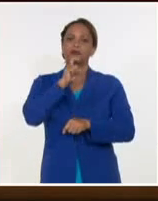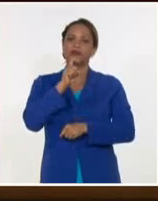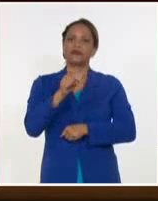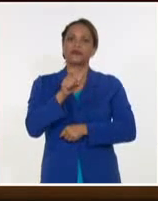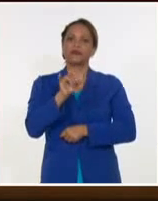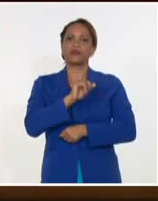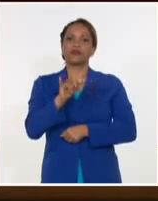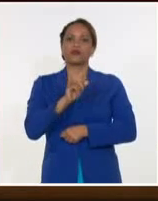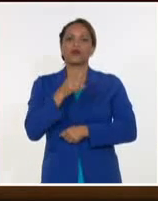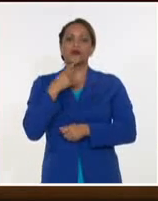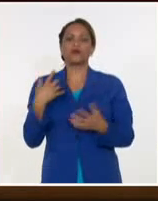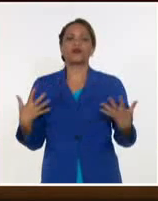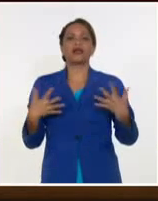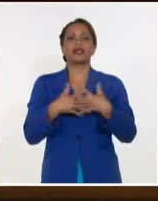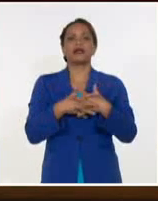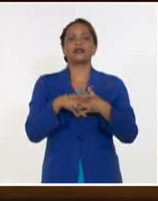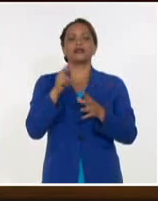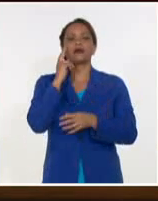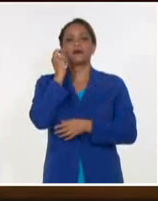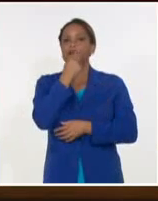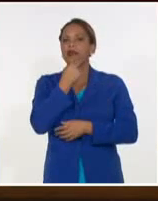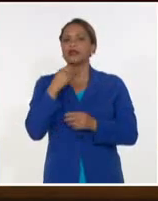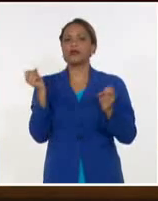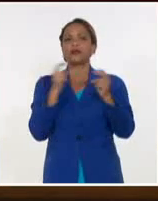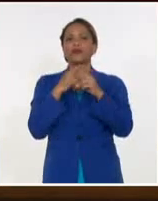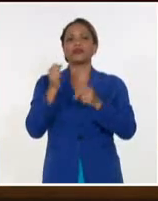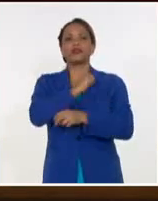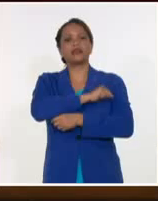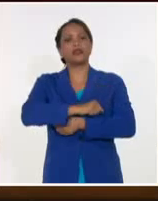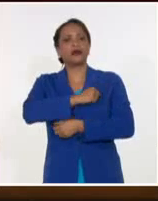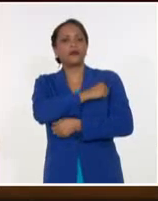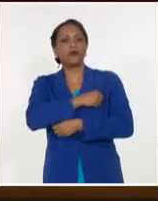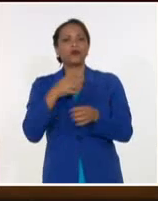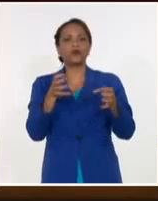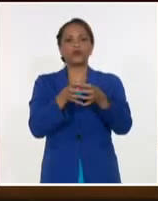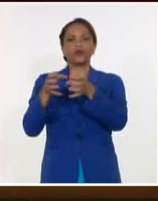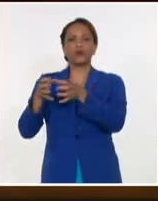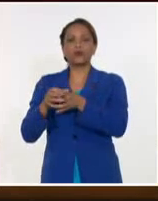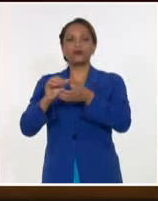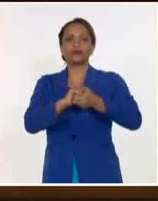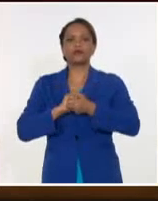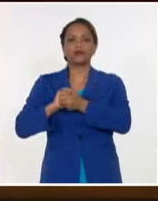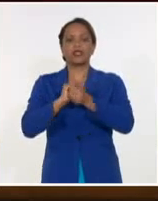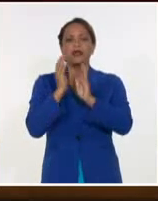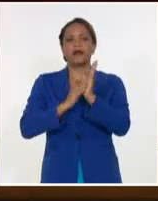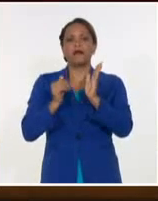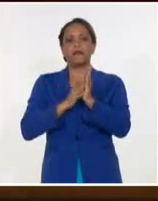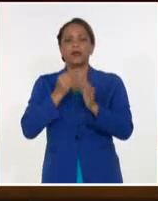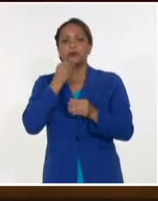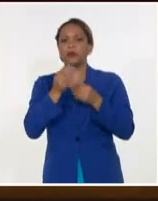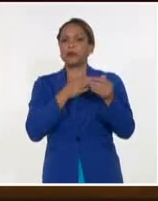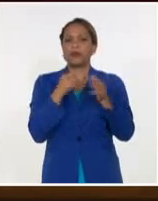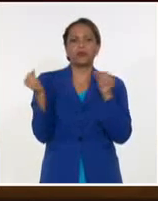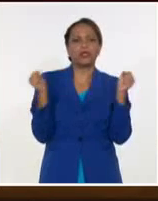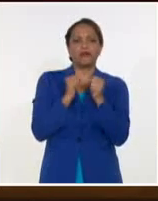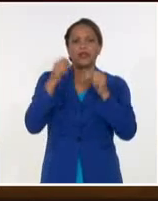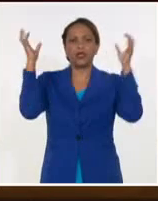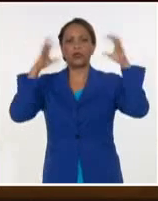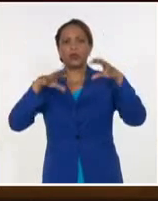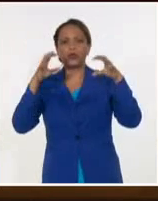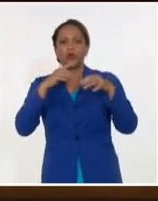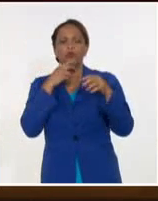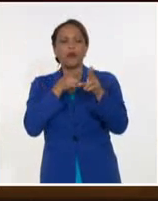legendaria Alianza Martiana, los Puentes de Amor, los grupos solidarios que cada mes bajo el frío, la lluvia y el ataque de los